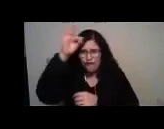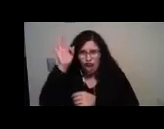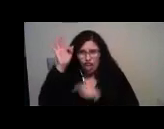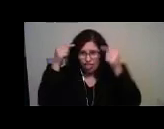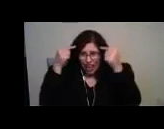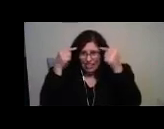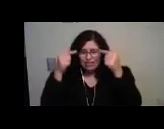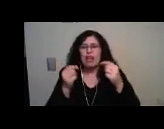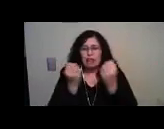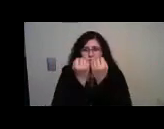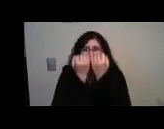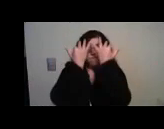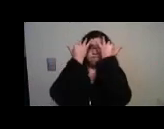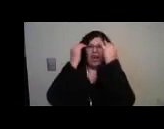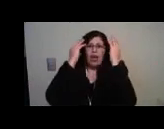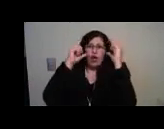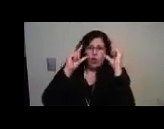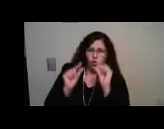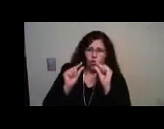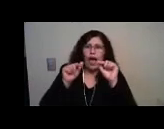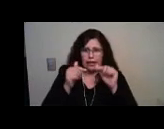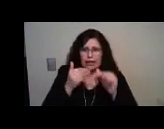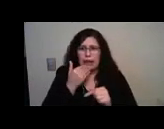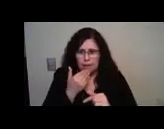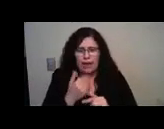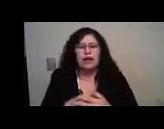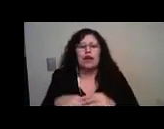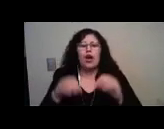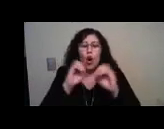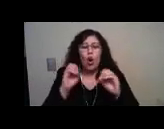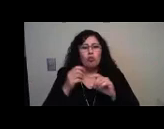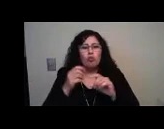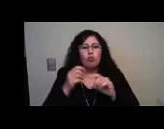del tronco encefálico, que tiene que ver con funciones más básicas, ¿ok?